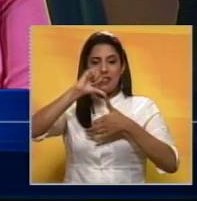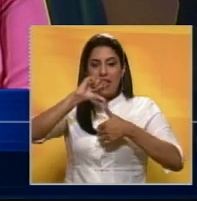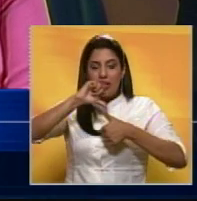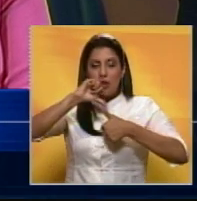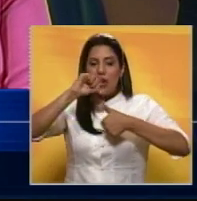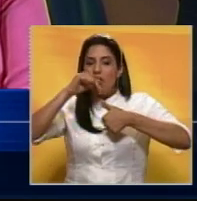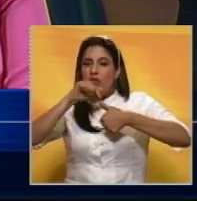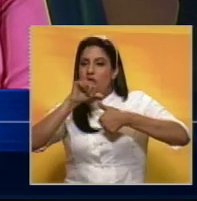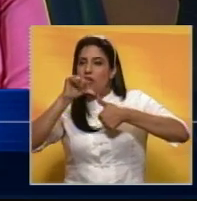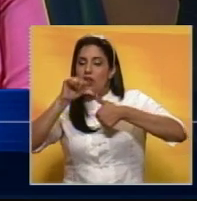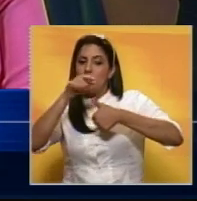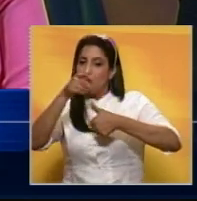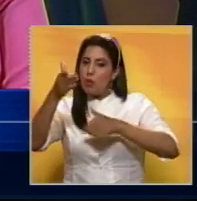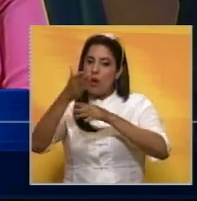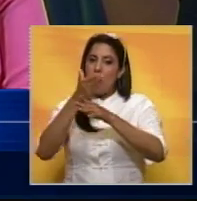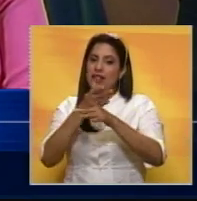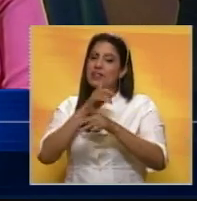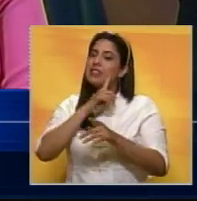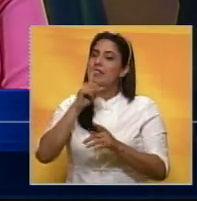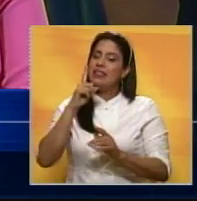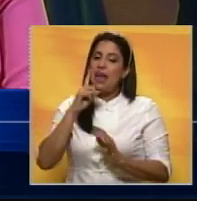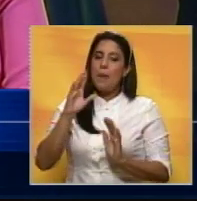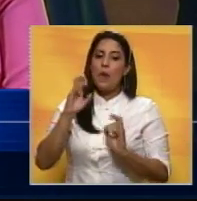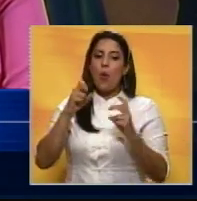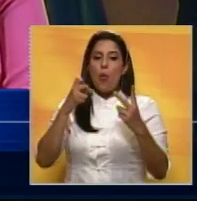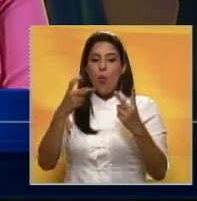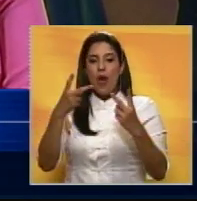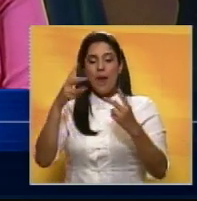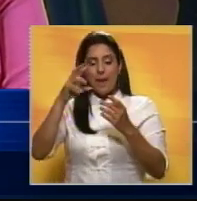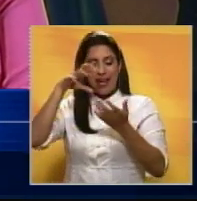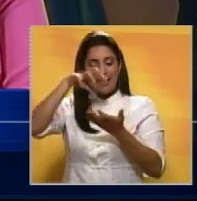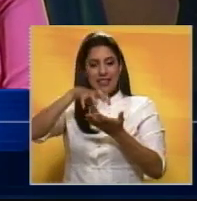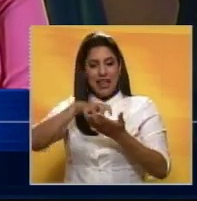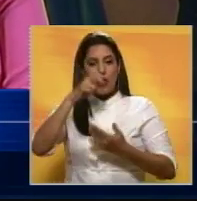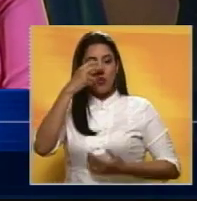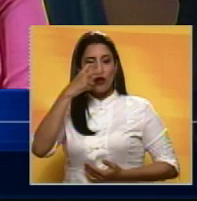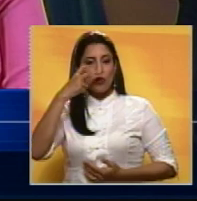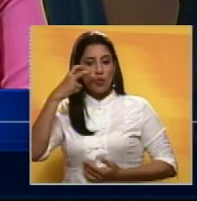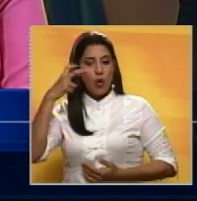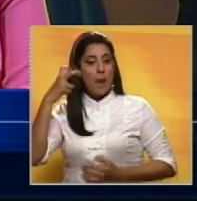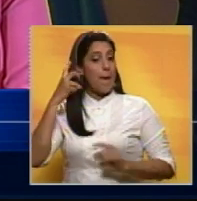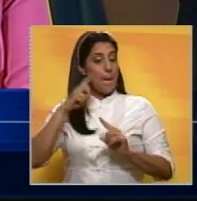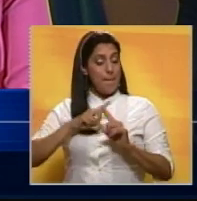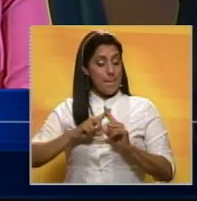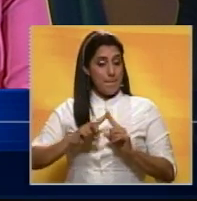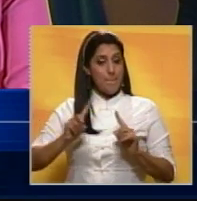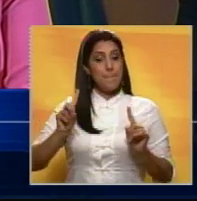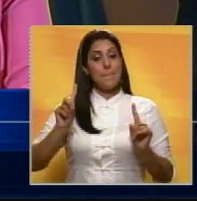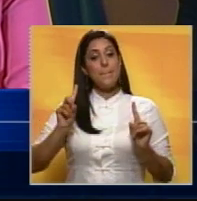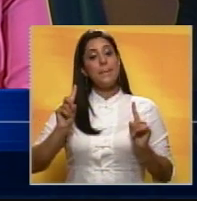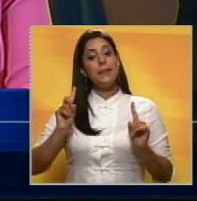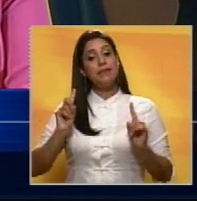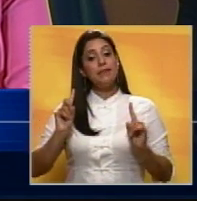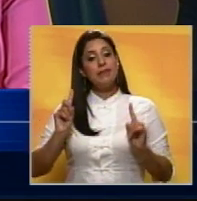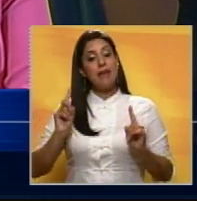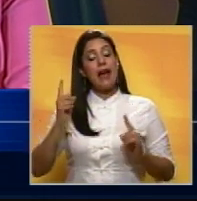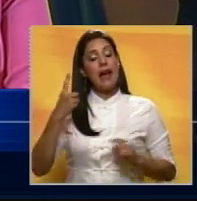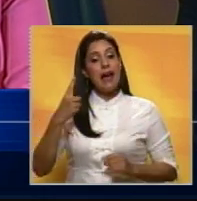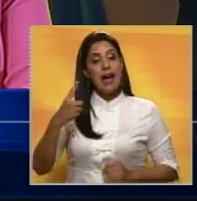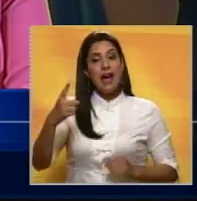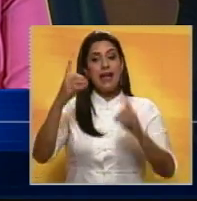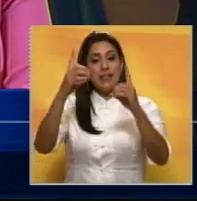centroamericano, que ya, bueno, se ha convertido en un narcoestado prácticamente. Pero